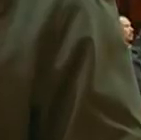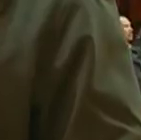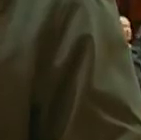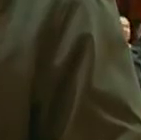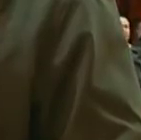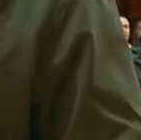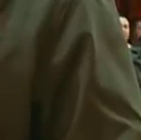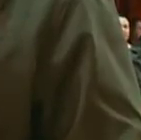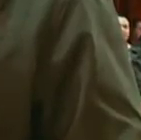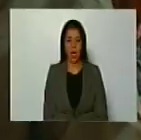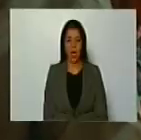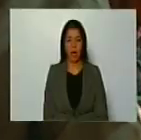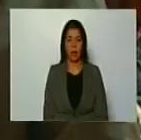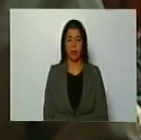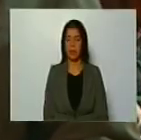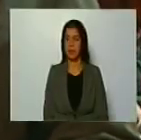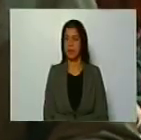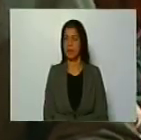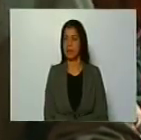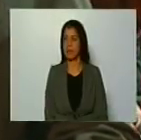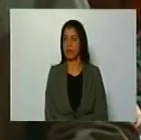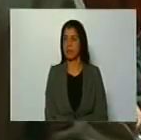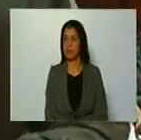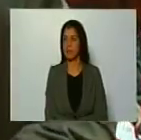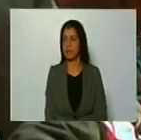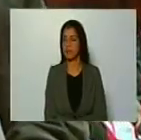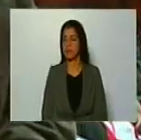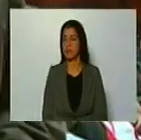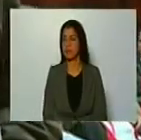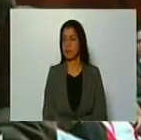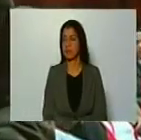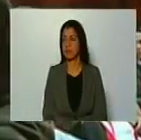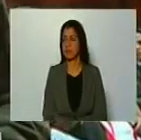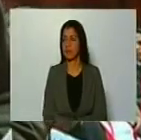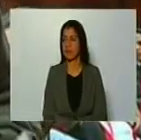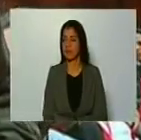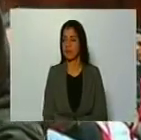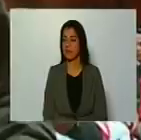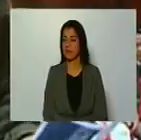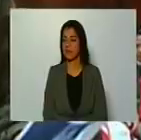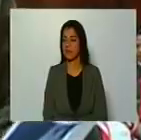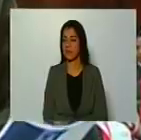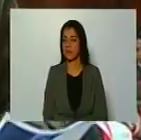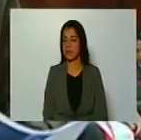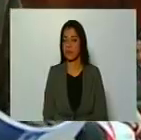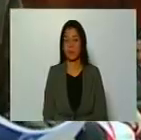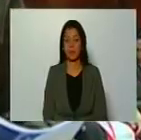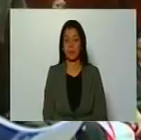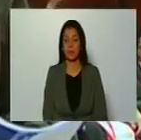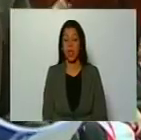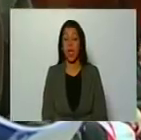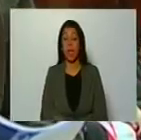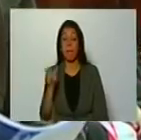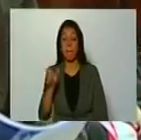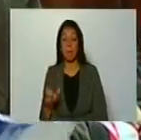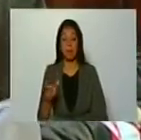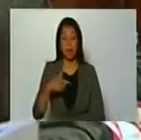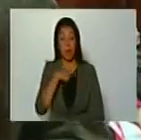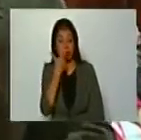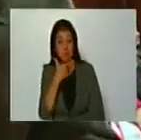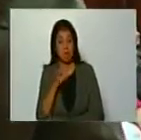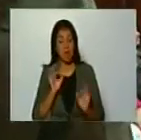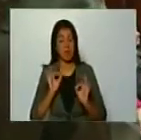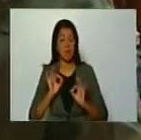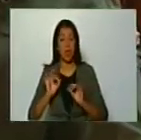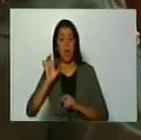¿no? De quienes, sin ningún tipo de vergüenza, se prestan a intereses de cualquier país